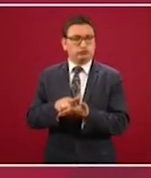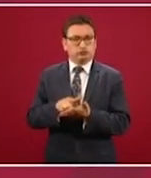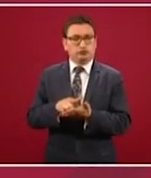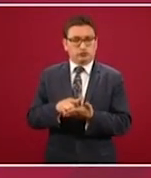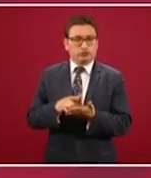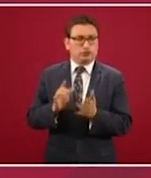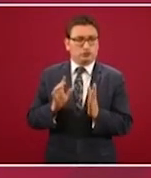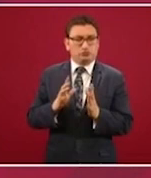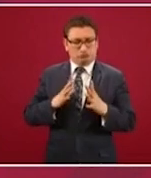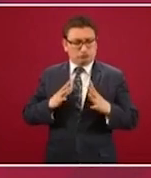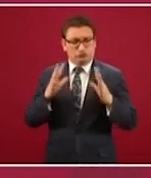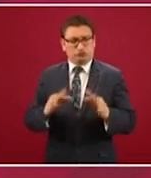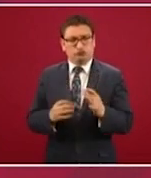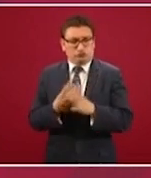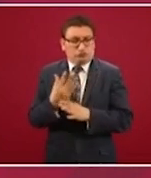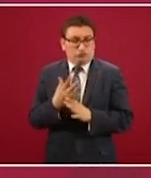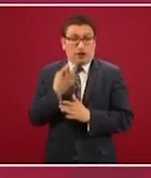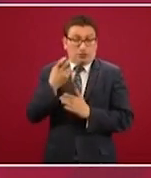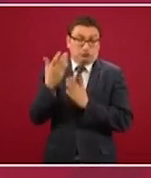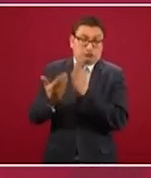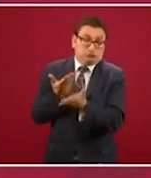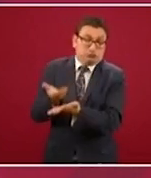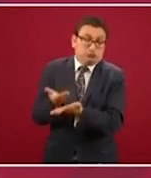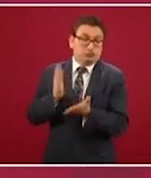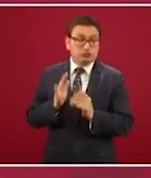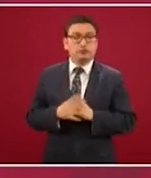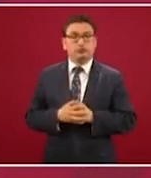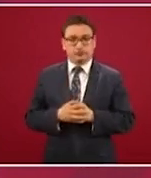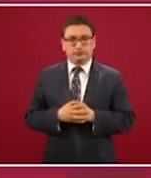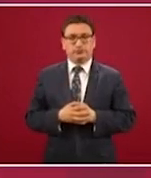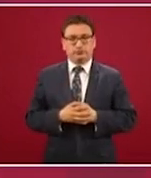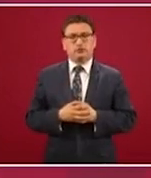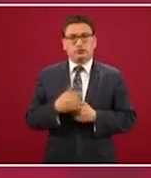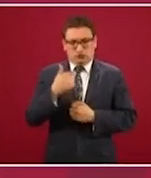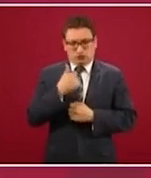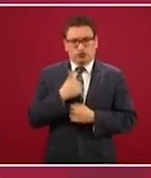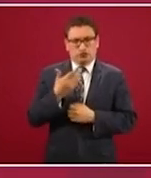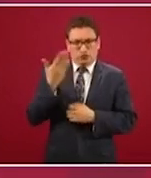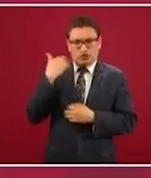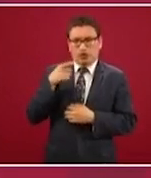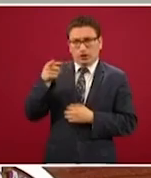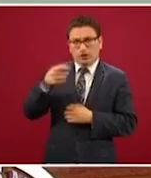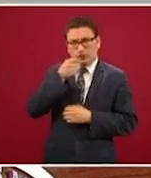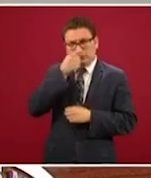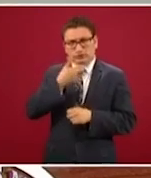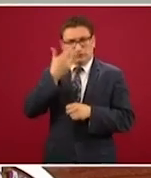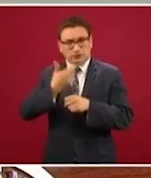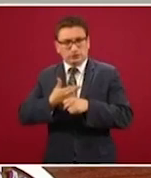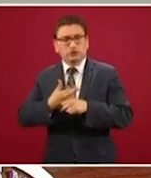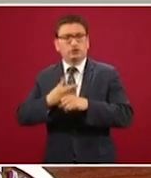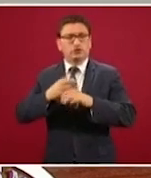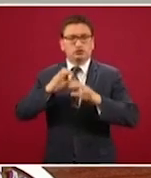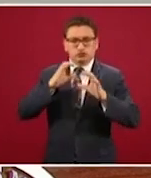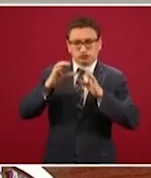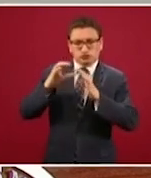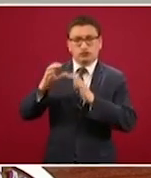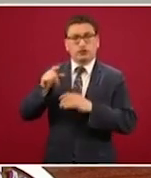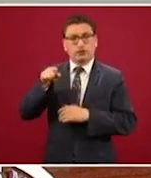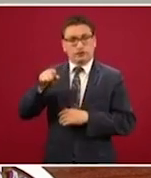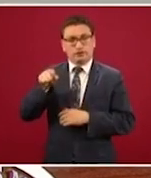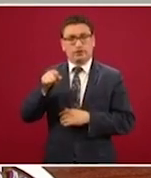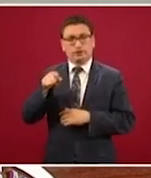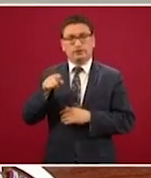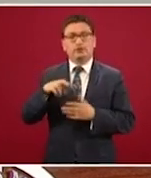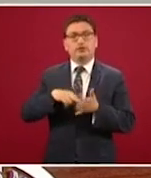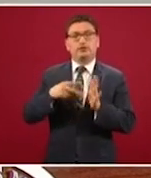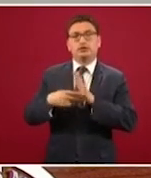Se ha hecho esa propuesta. Le he pedido, sí, al secretario de Comunicación, al